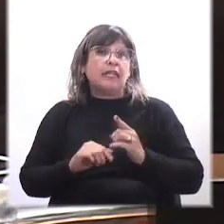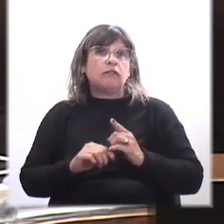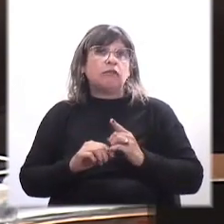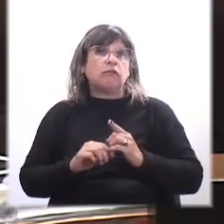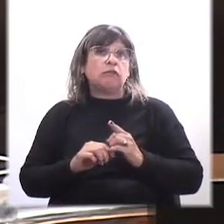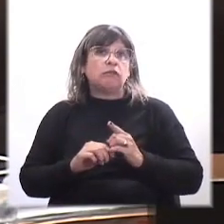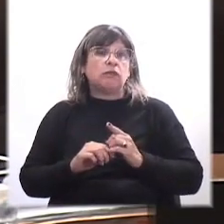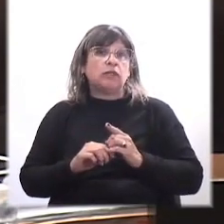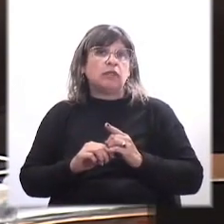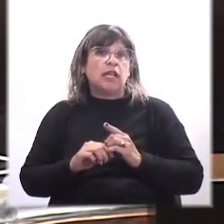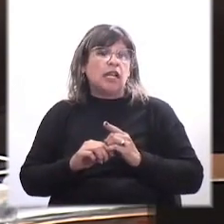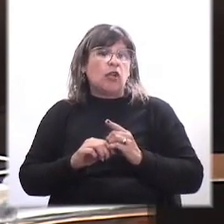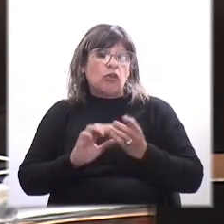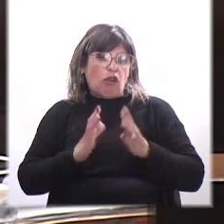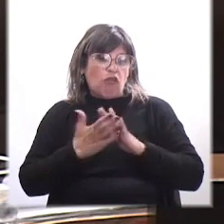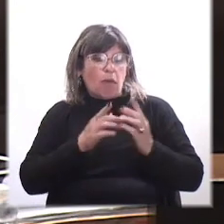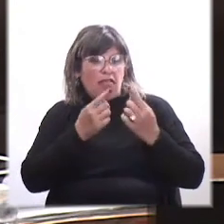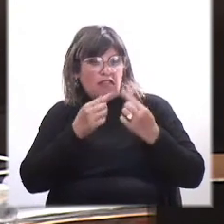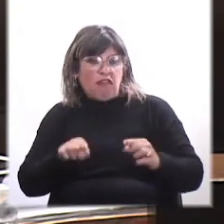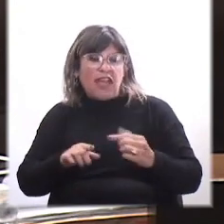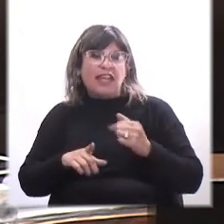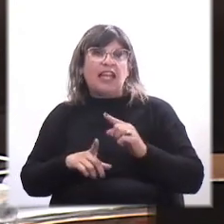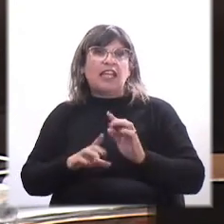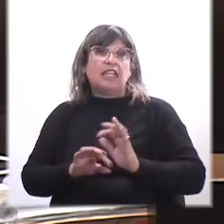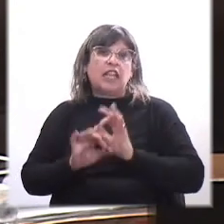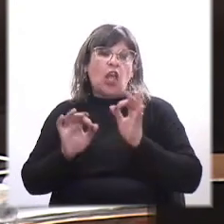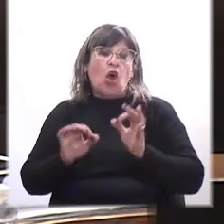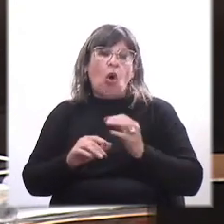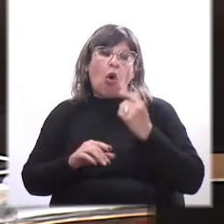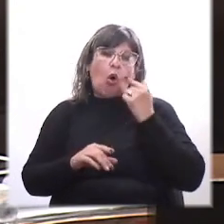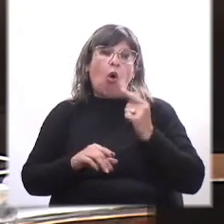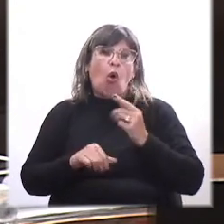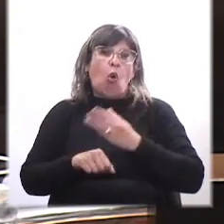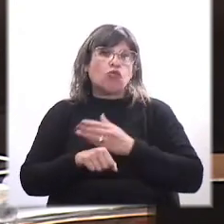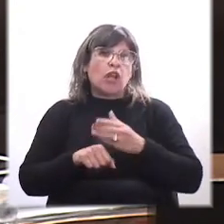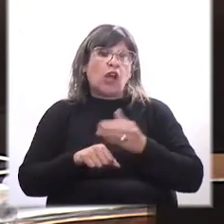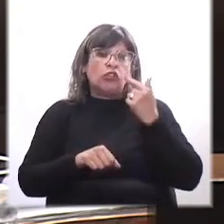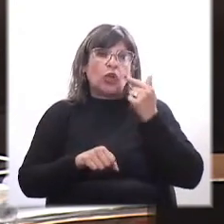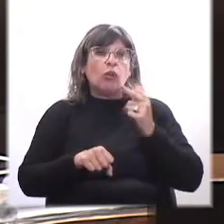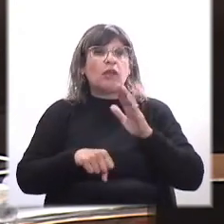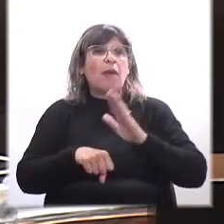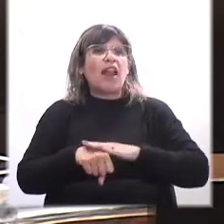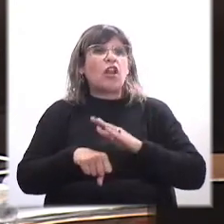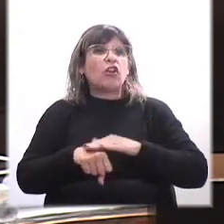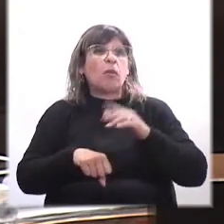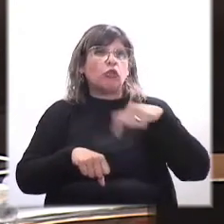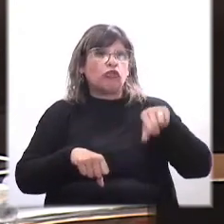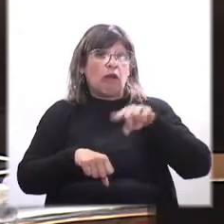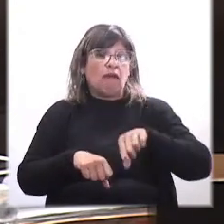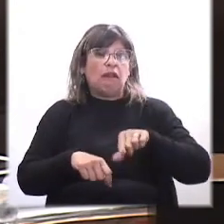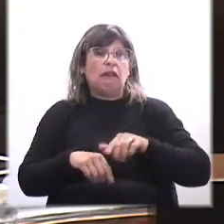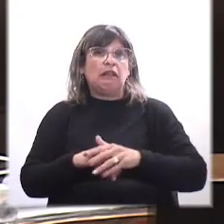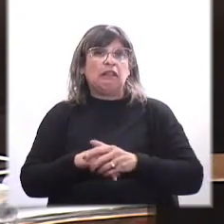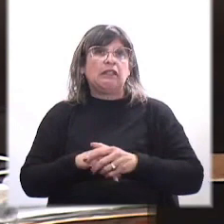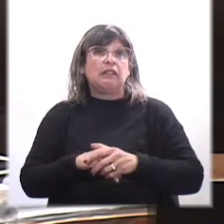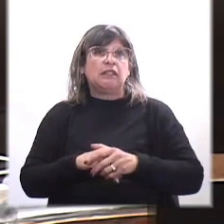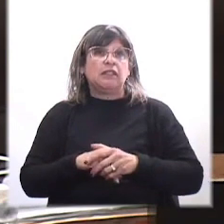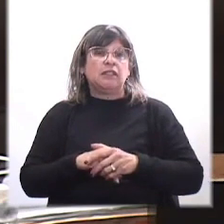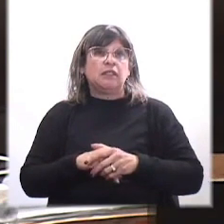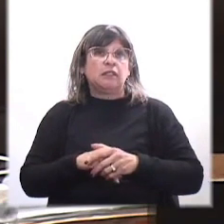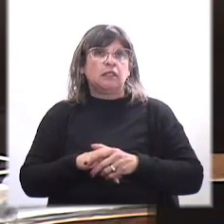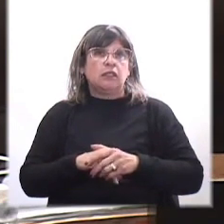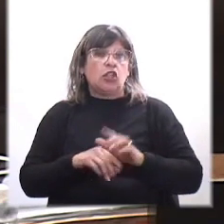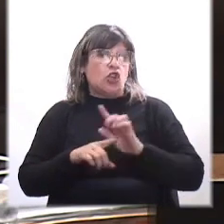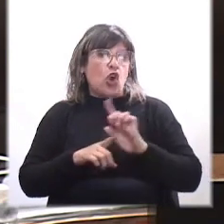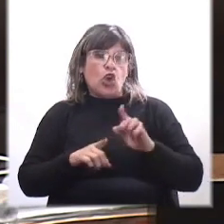desenlace diferente o puedan tener consecuencias para los responsables, ni siquiera los